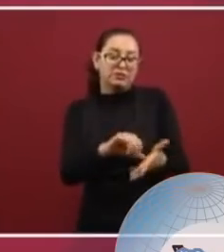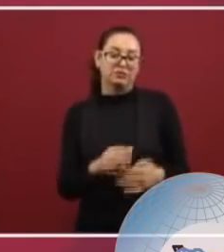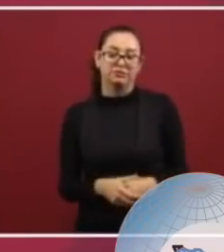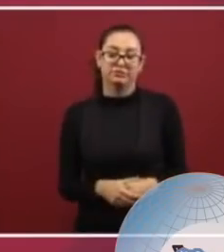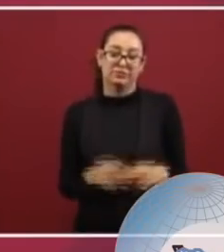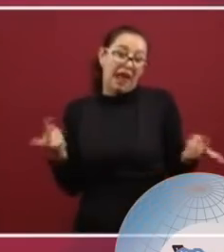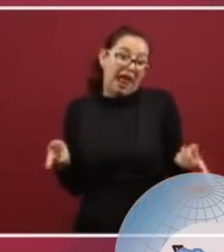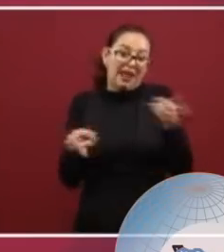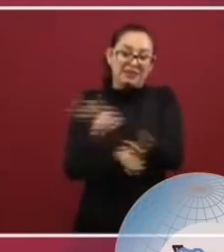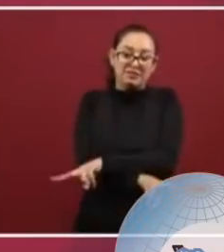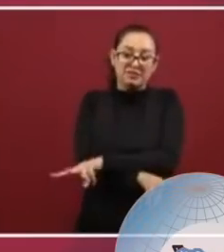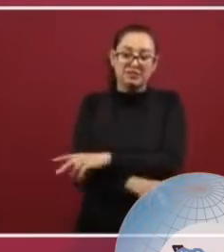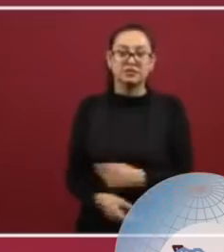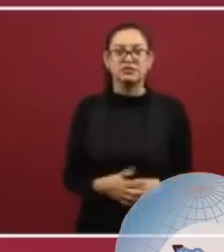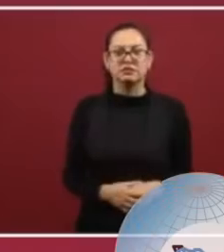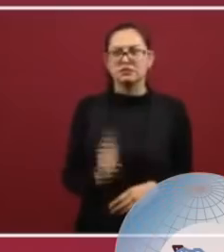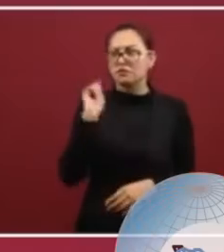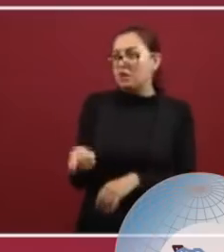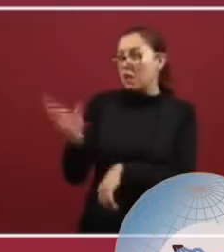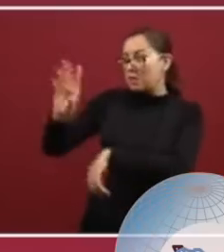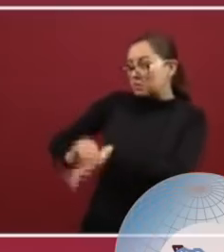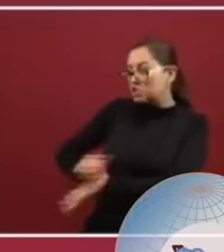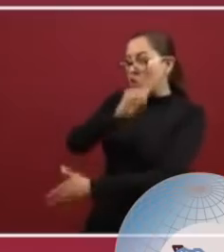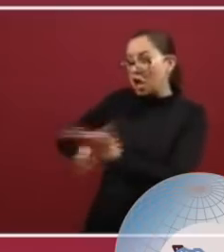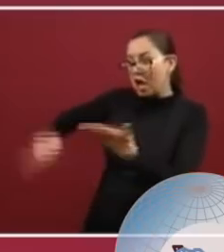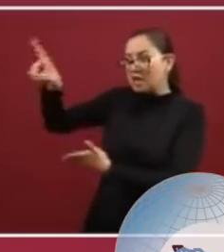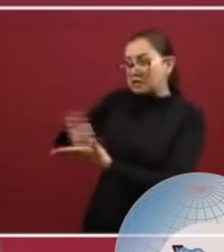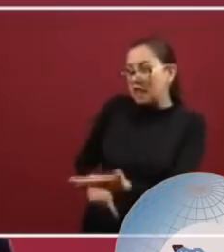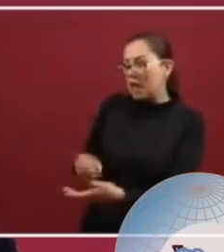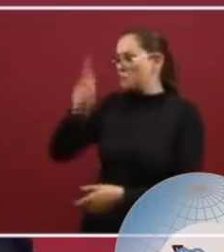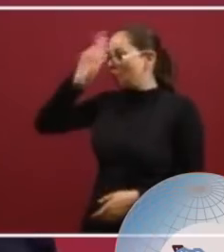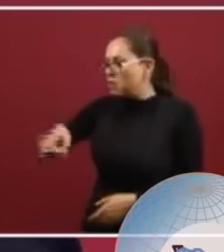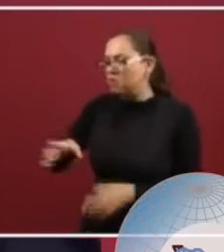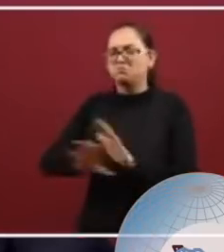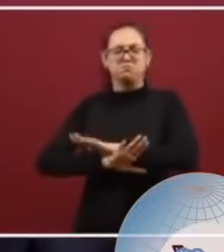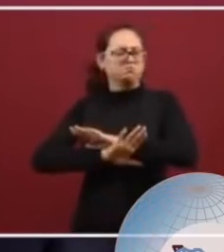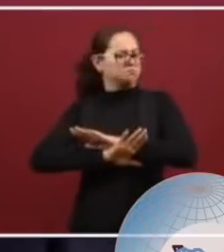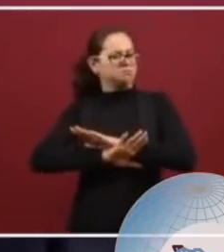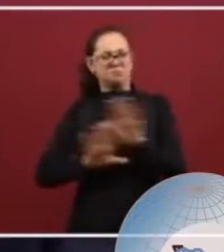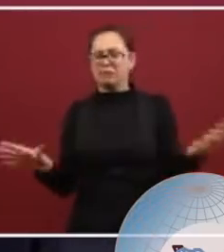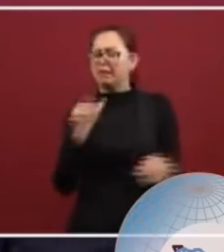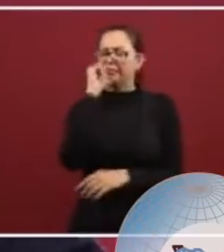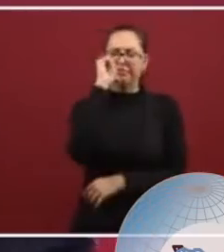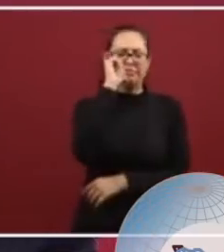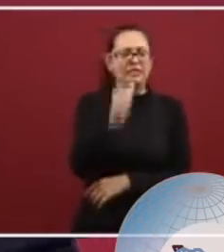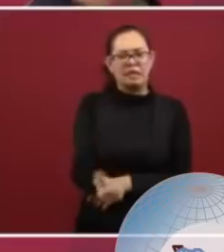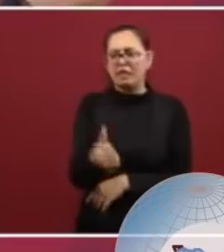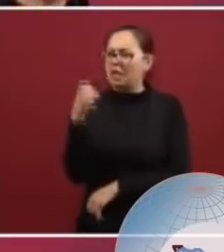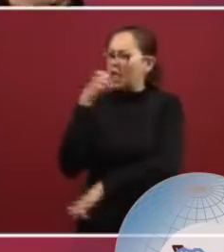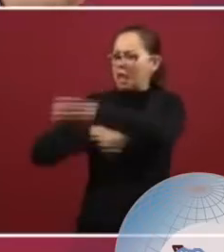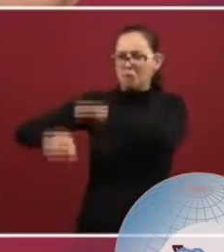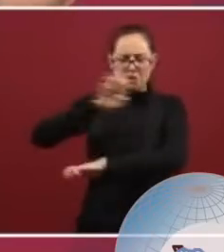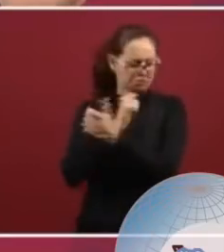Eso no significa cancelar ninguna concesión e impedir que todas las